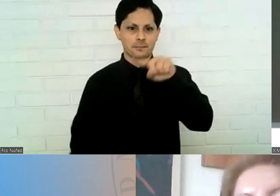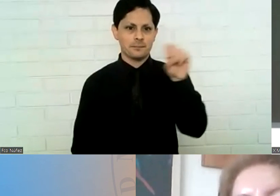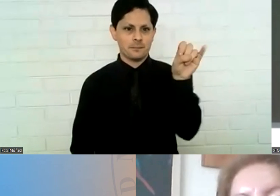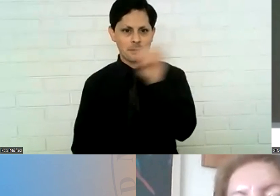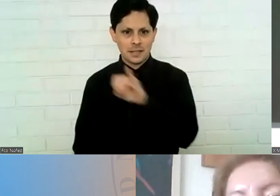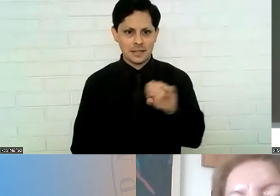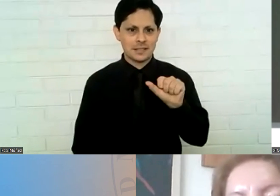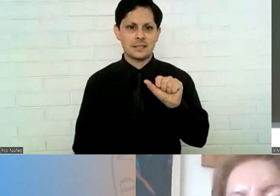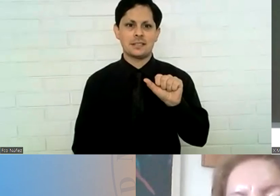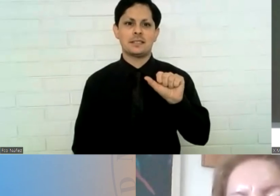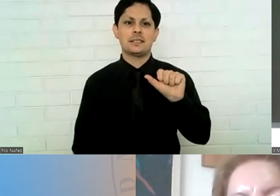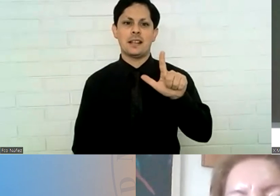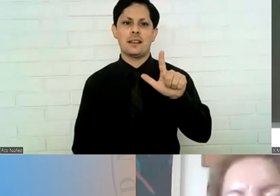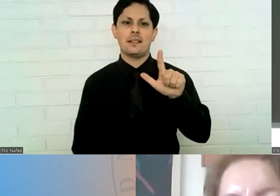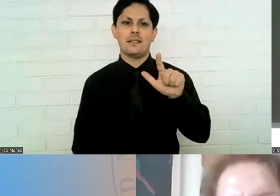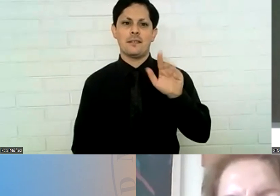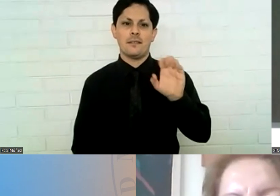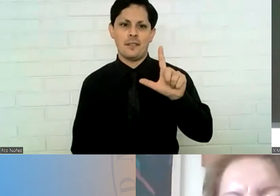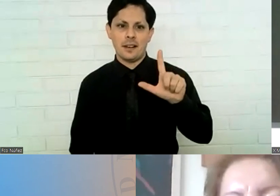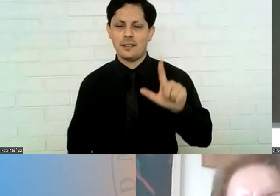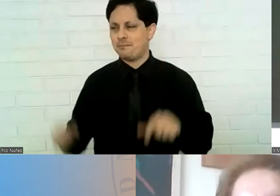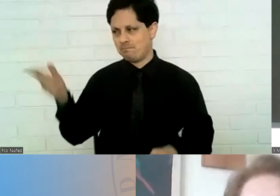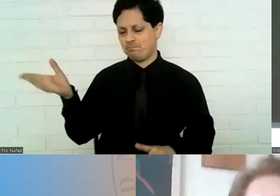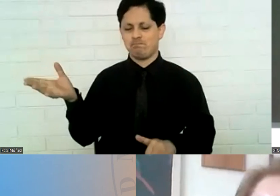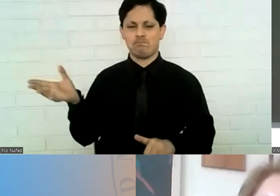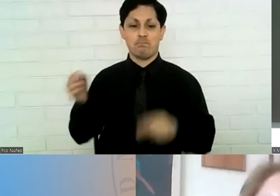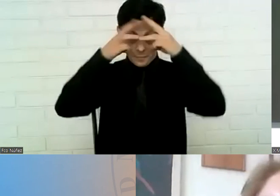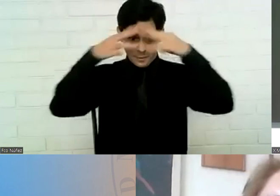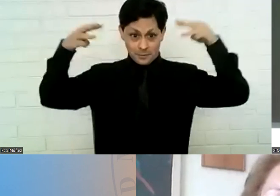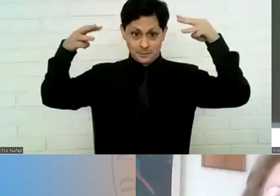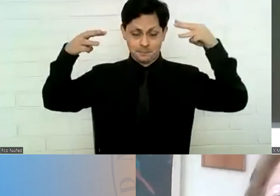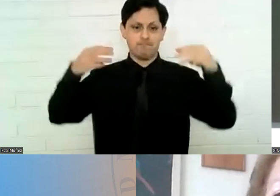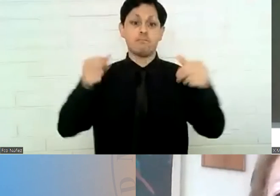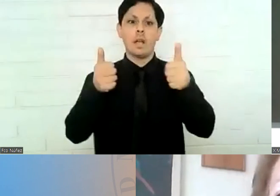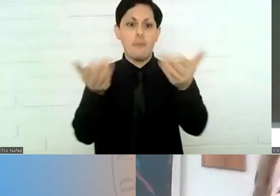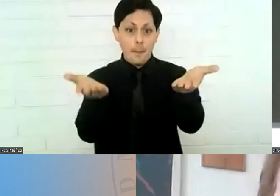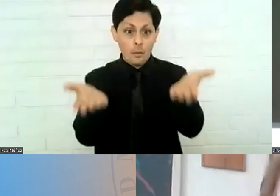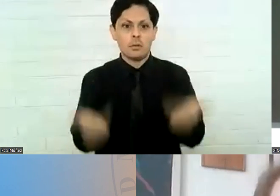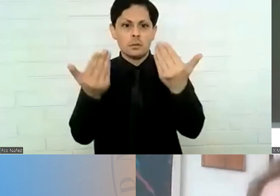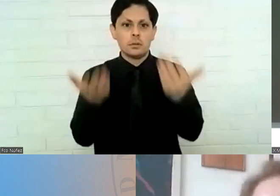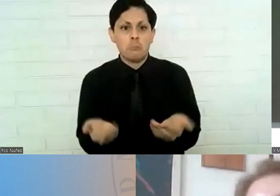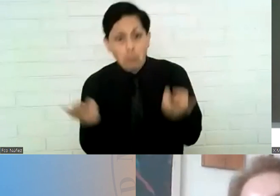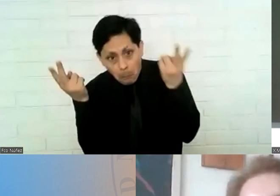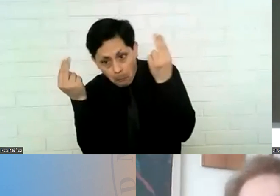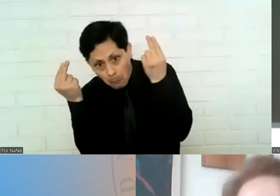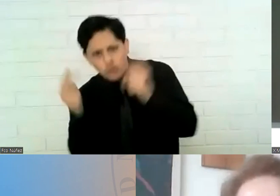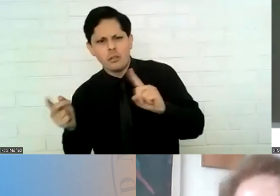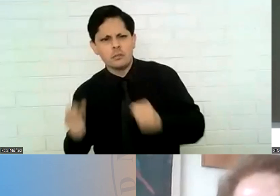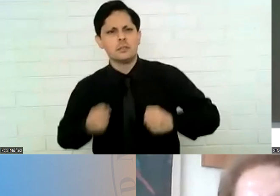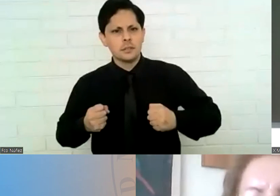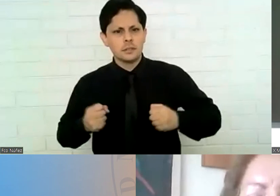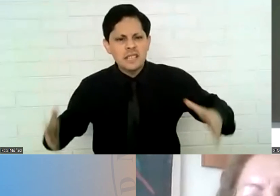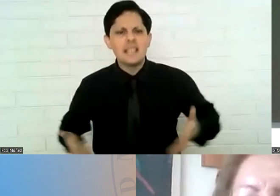personas. Un abrazo y que estén estupendamente bien y que se atrevan, ¿ya? Juntos